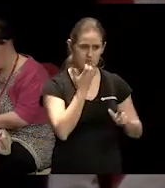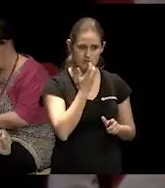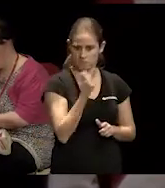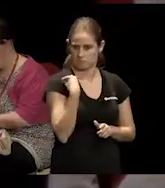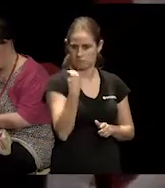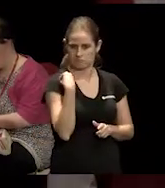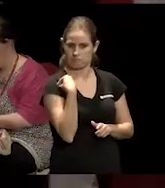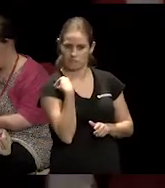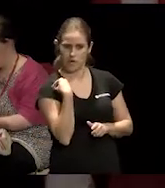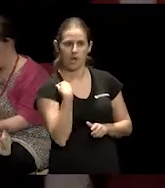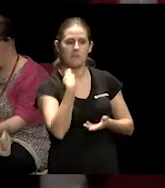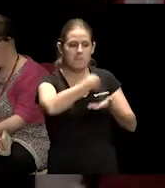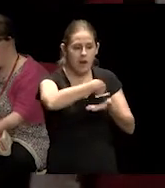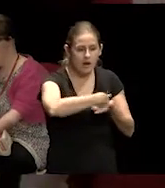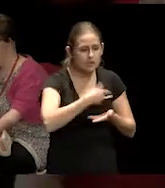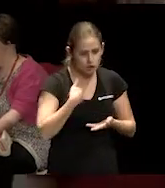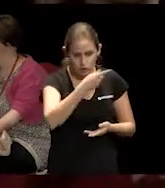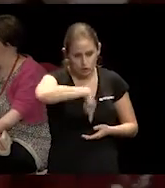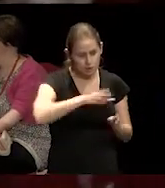así.